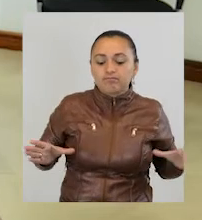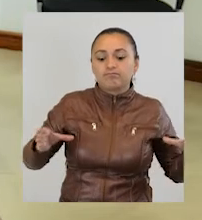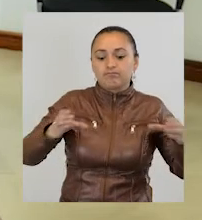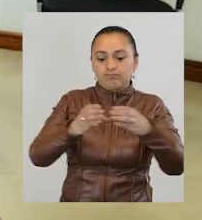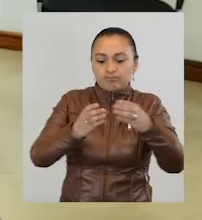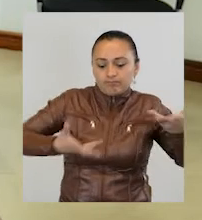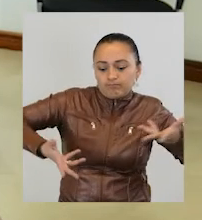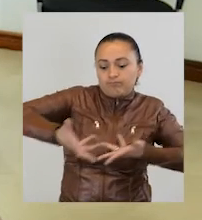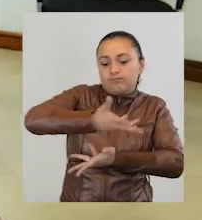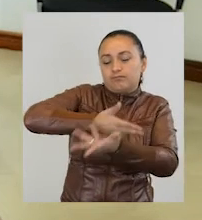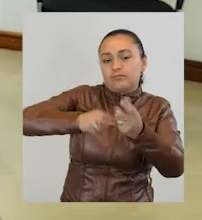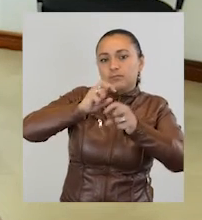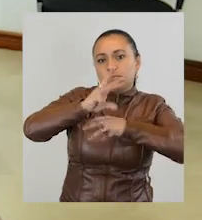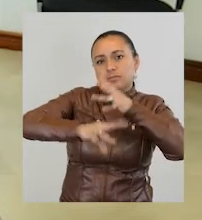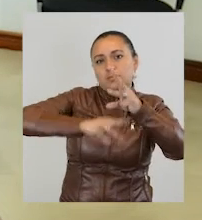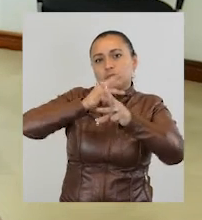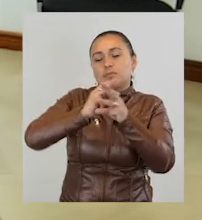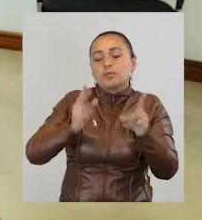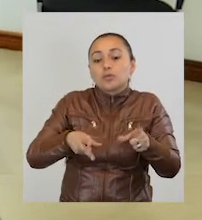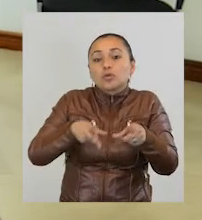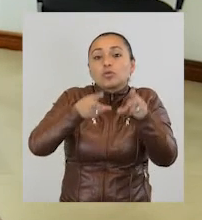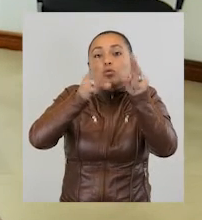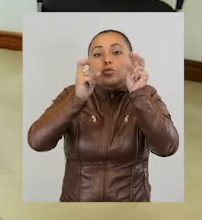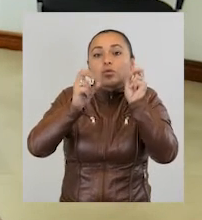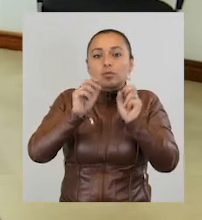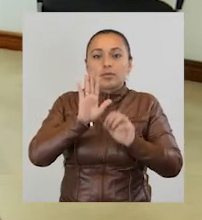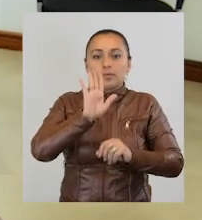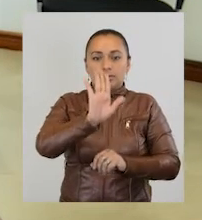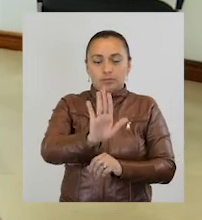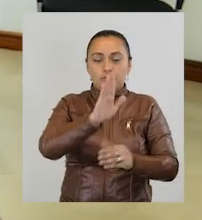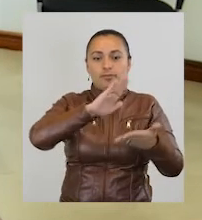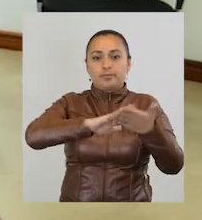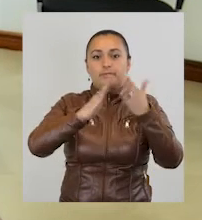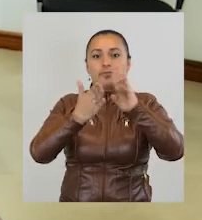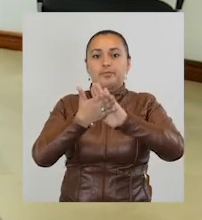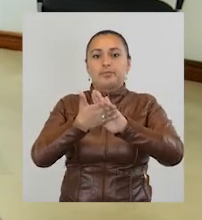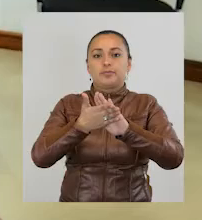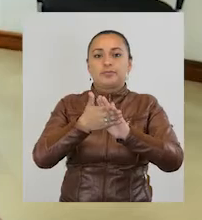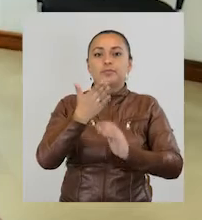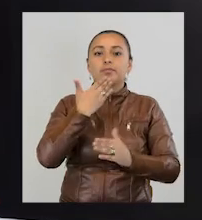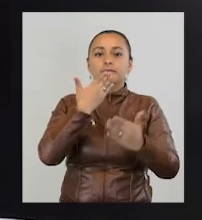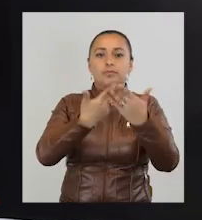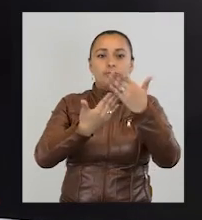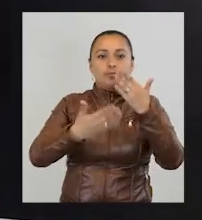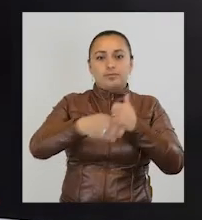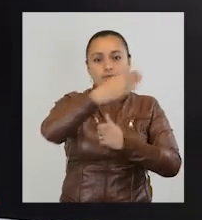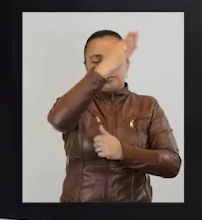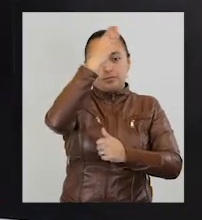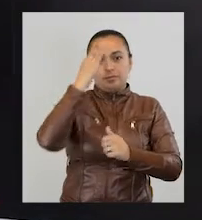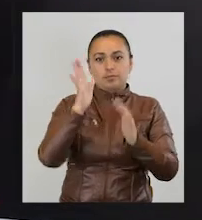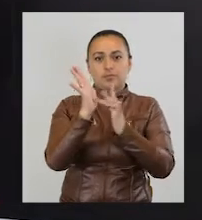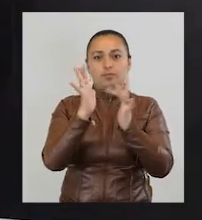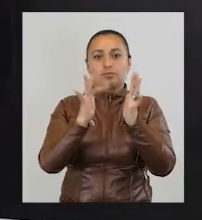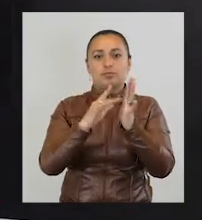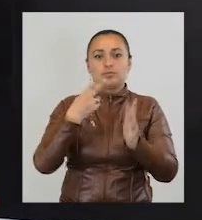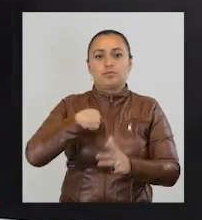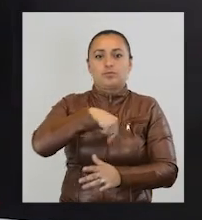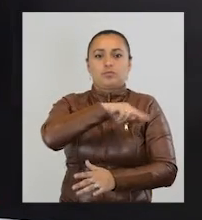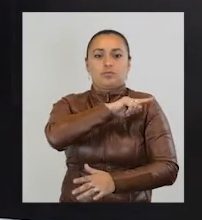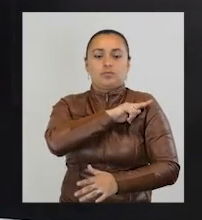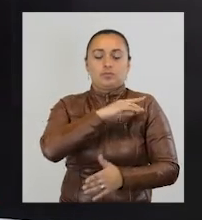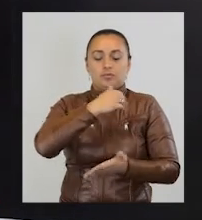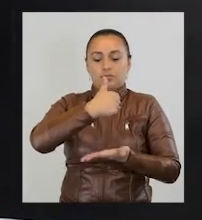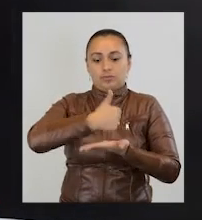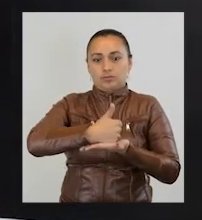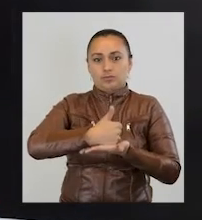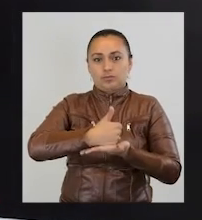nación, en el banquete de la unidad eterna, en un mundo nuevo donde brille la plenitud de tu paz, por Cristo Señor nuestro,